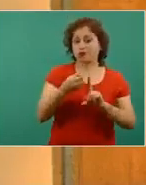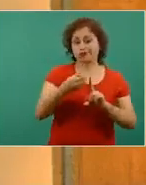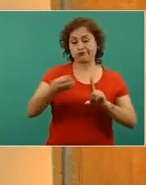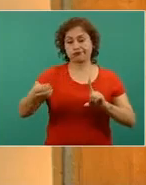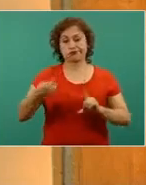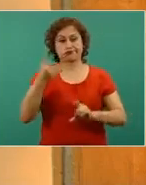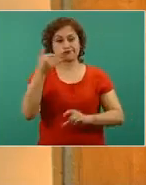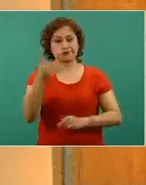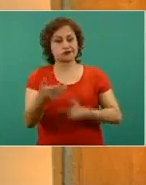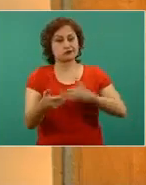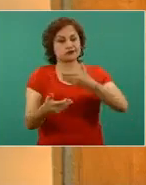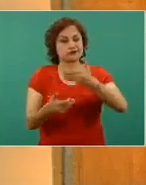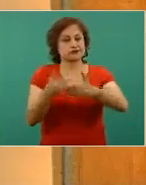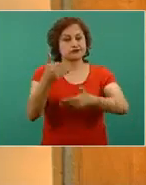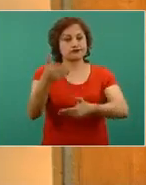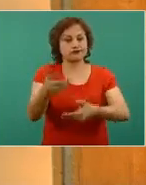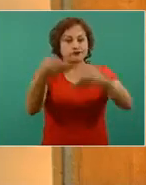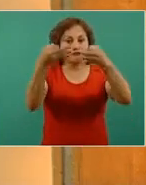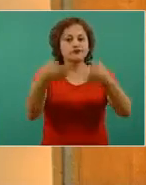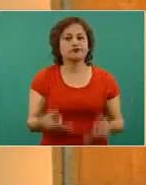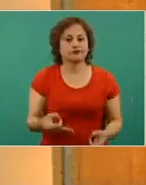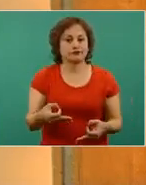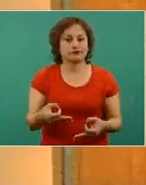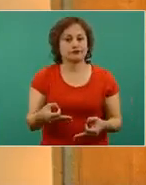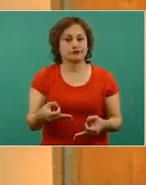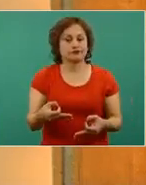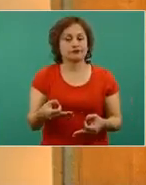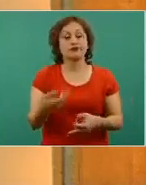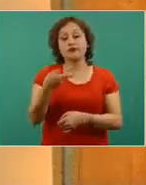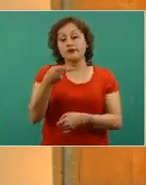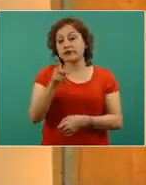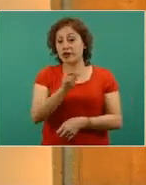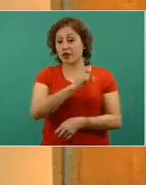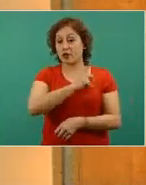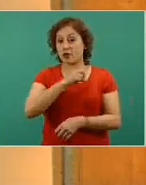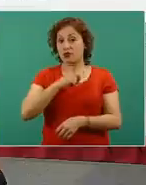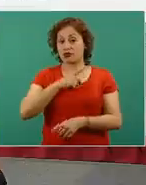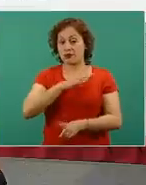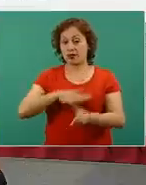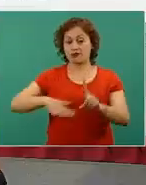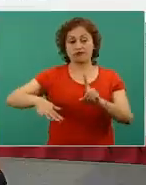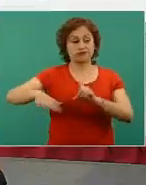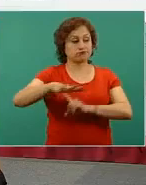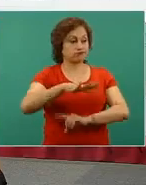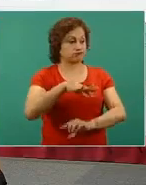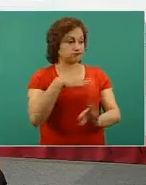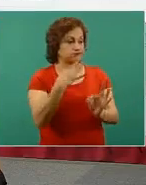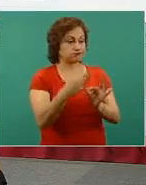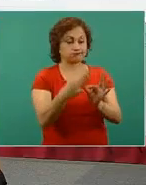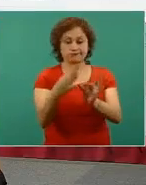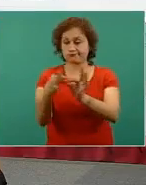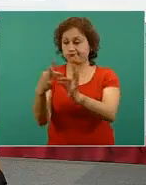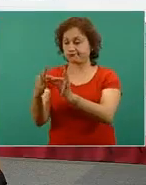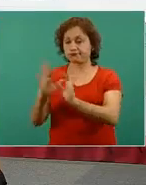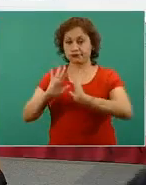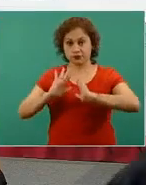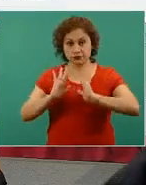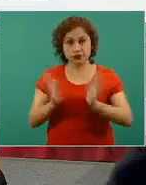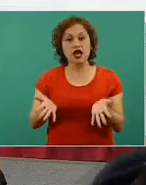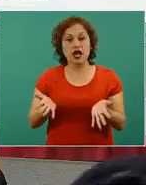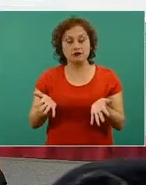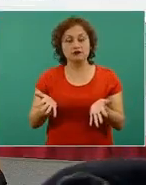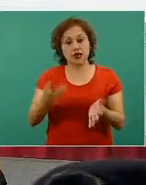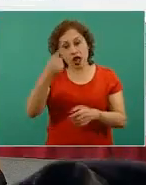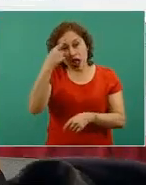cautelosa, prudente, cuando existen las condiciones que permiten tener tranquilidad,